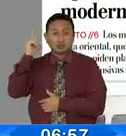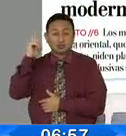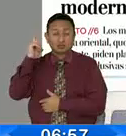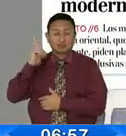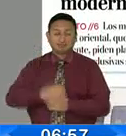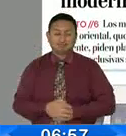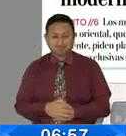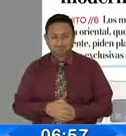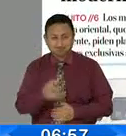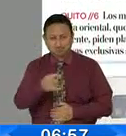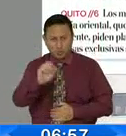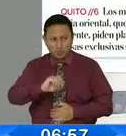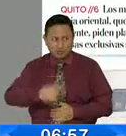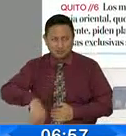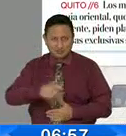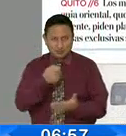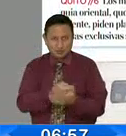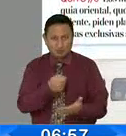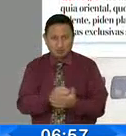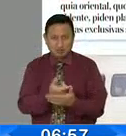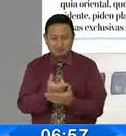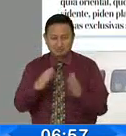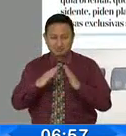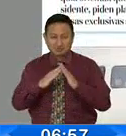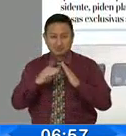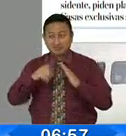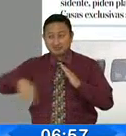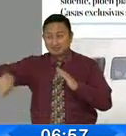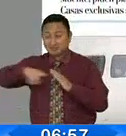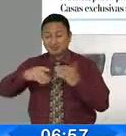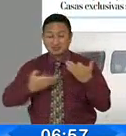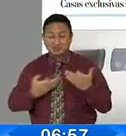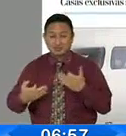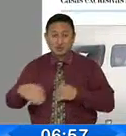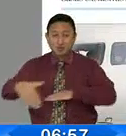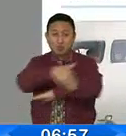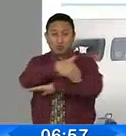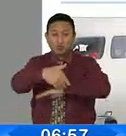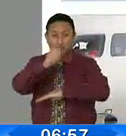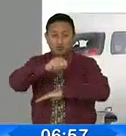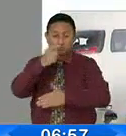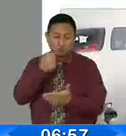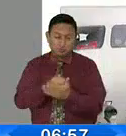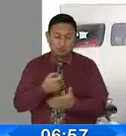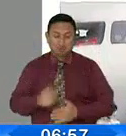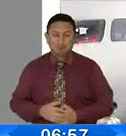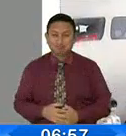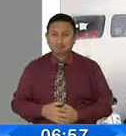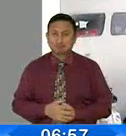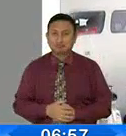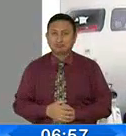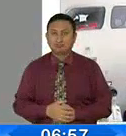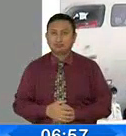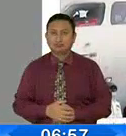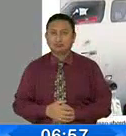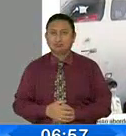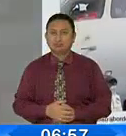Líderes. Usted lo puede pedir a su voceador de confianza o en su sitio de abasto cercano.